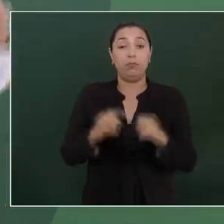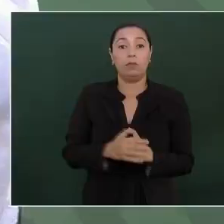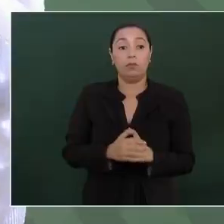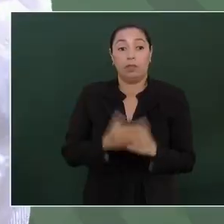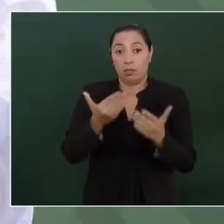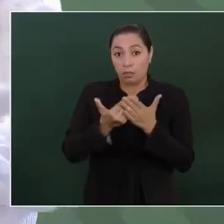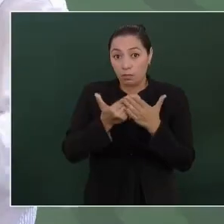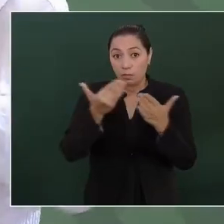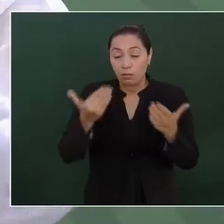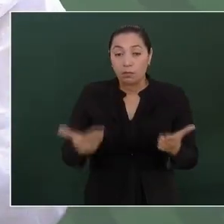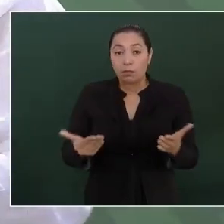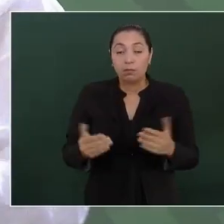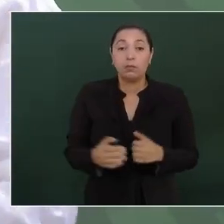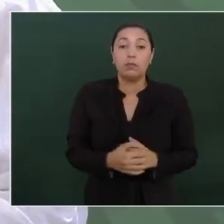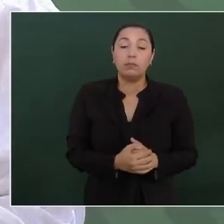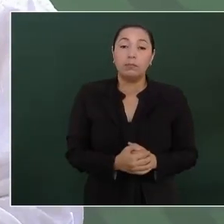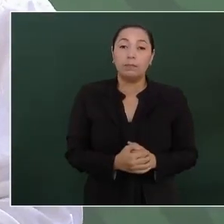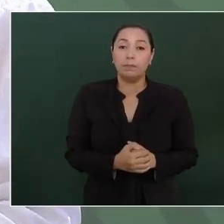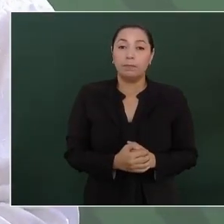Ahora